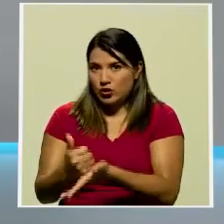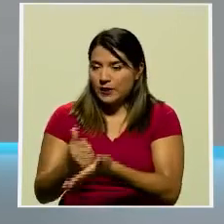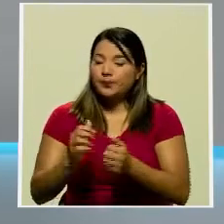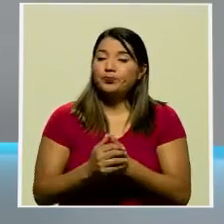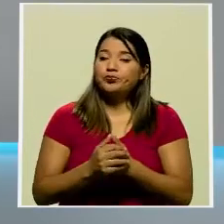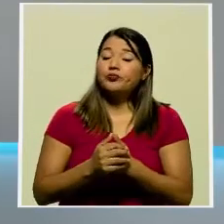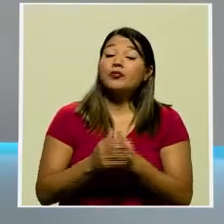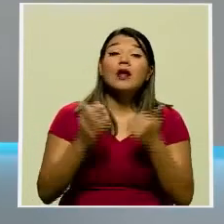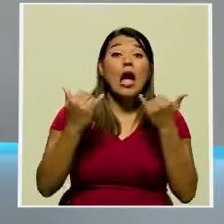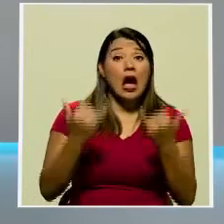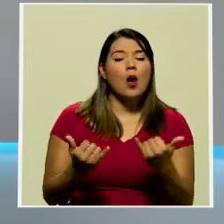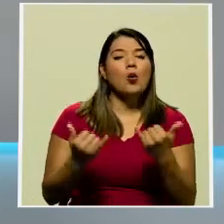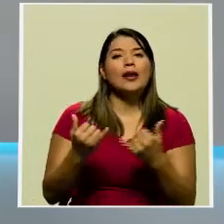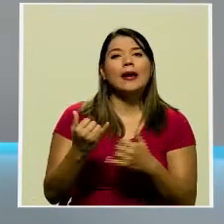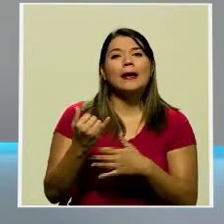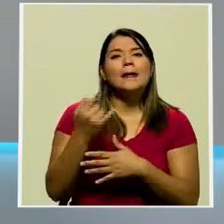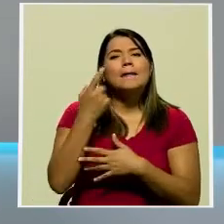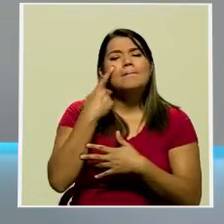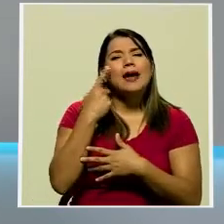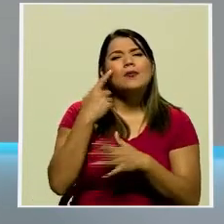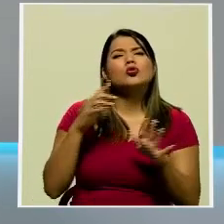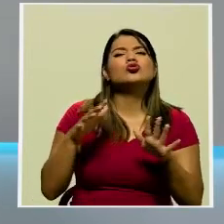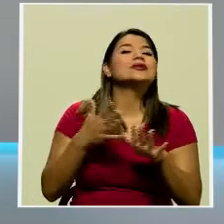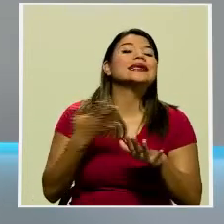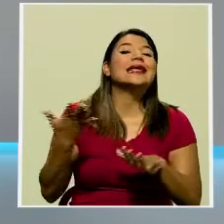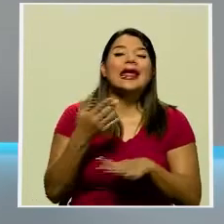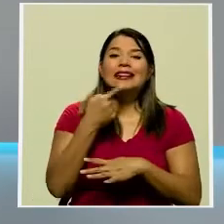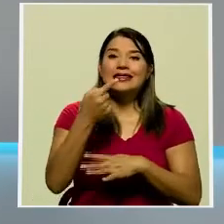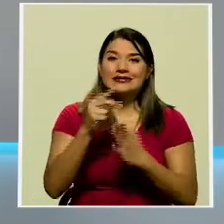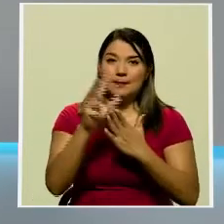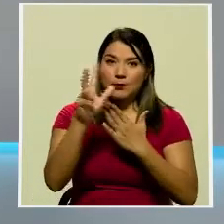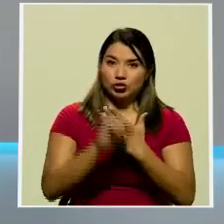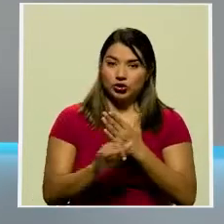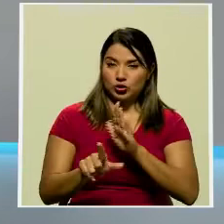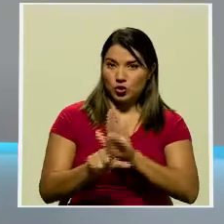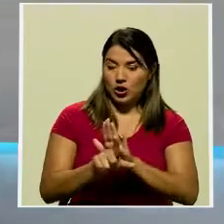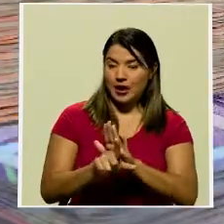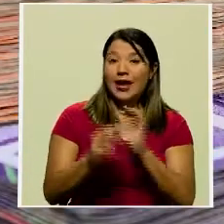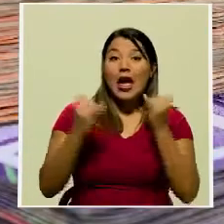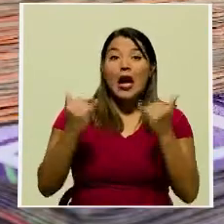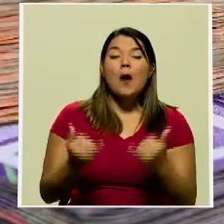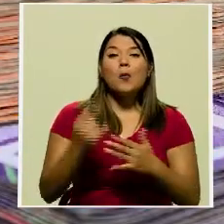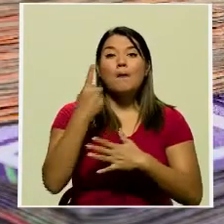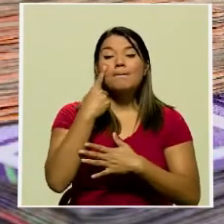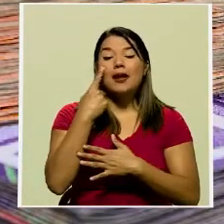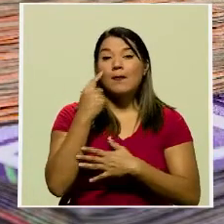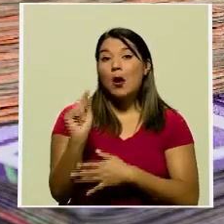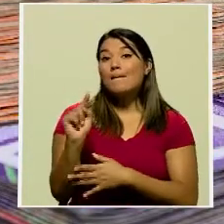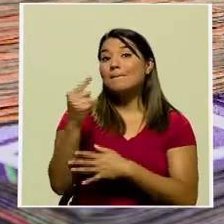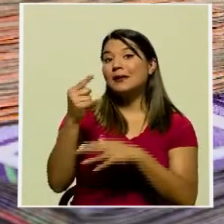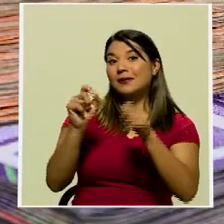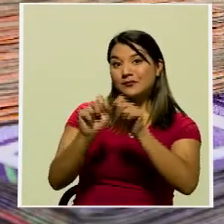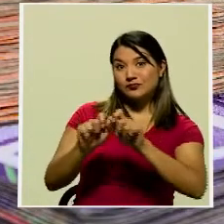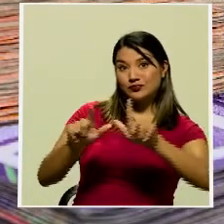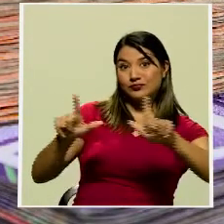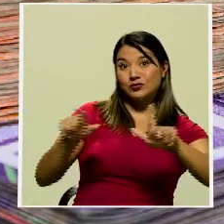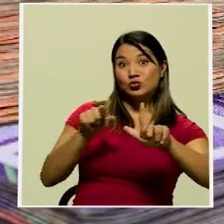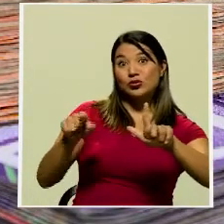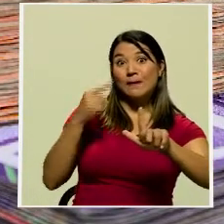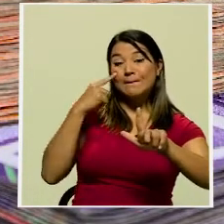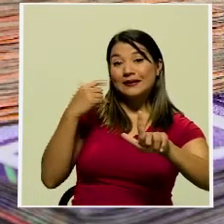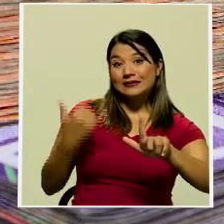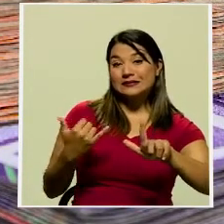vamos a enfocarnos en qué es lo que plantea el proyecto de ley. Vamos a ir de inmediato a nuestra primera pantalla, ahí la tenemos